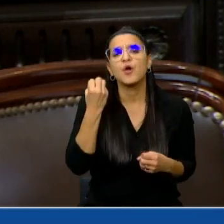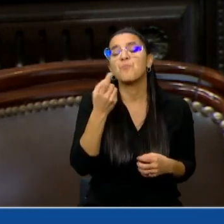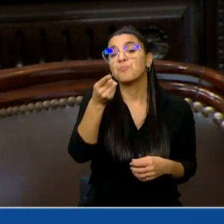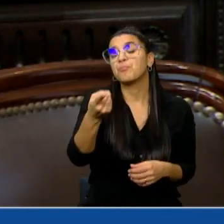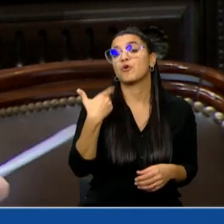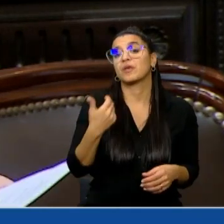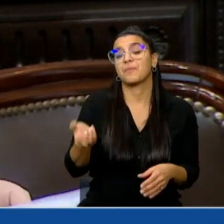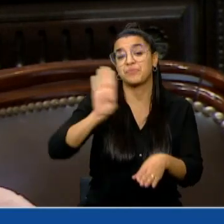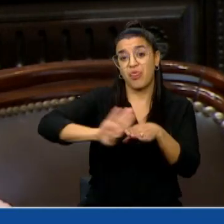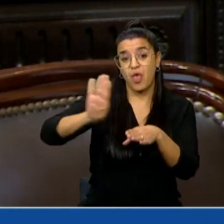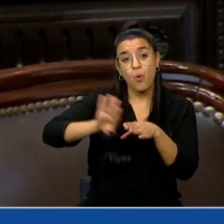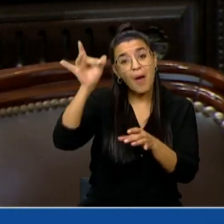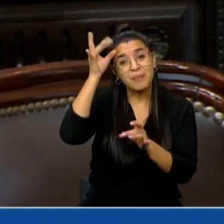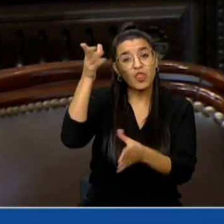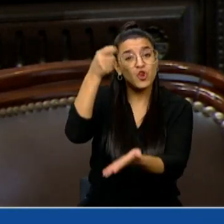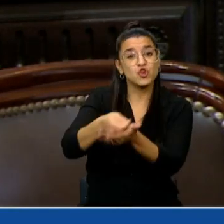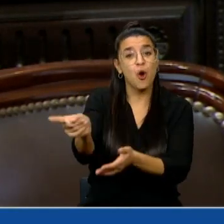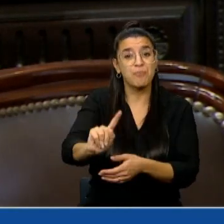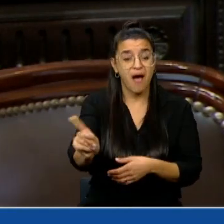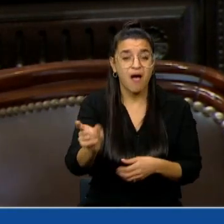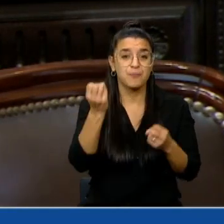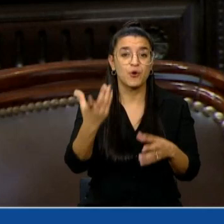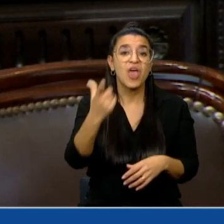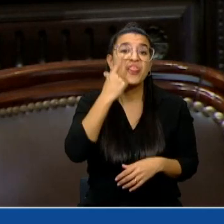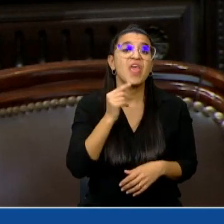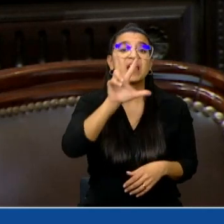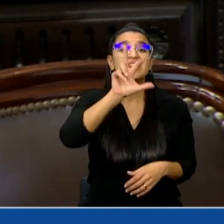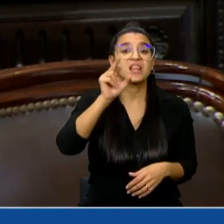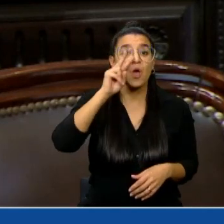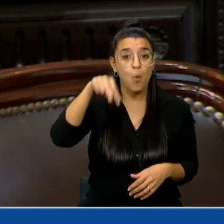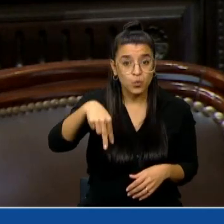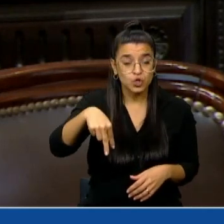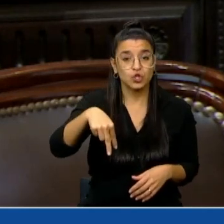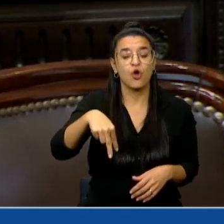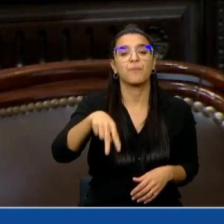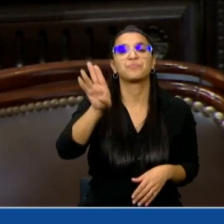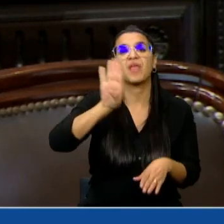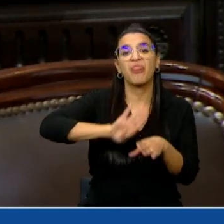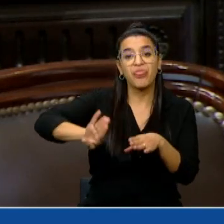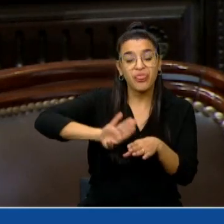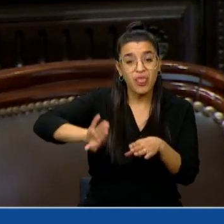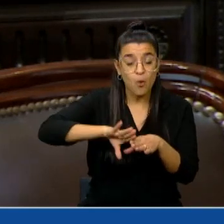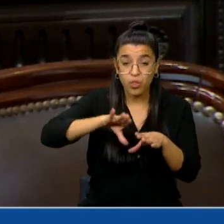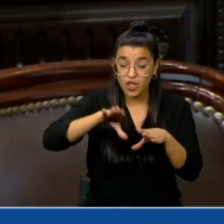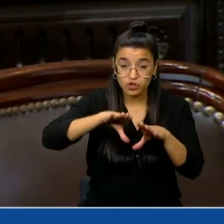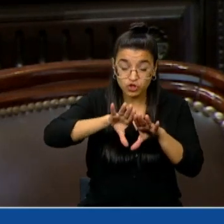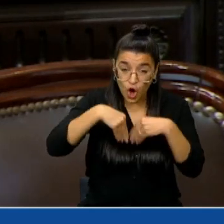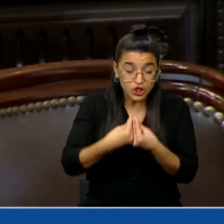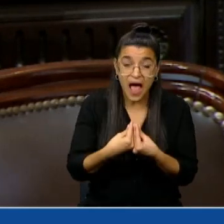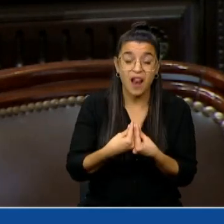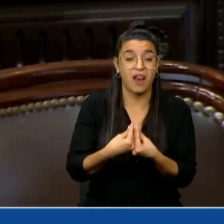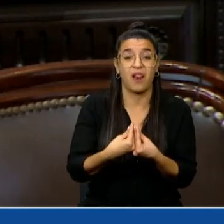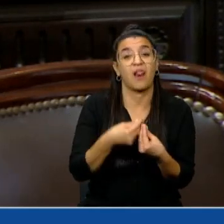la condonación de esas deudas porque al día 30 de junio la deuda total que